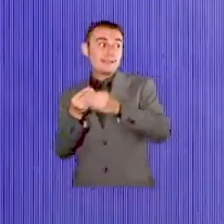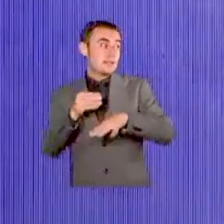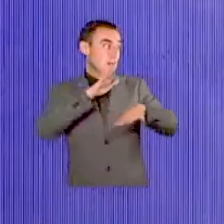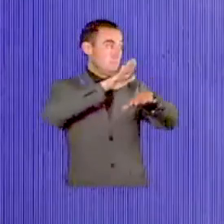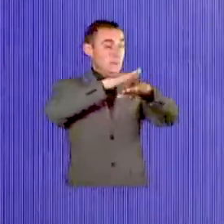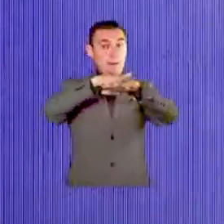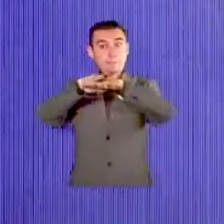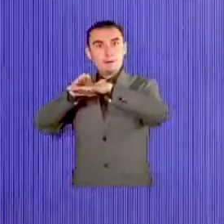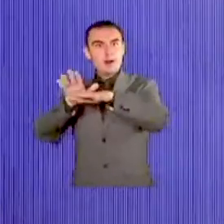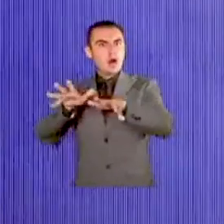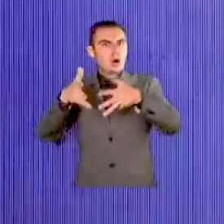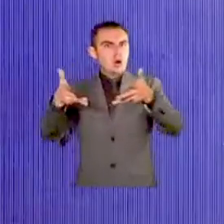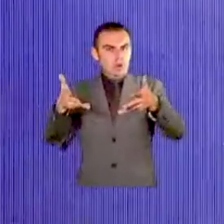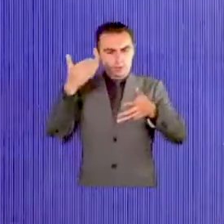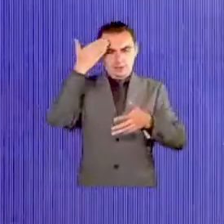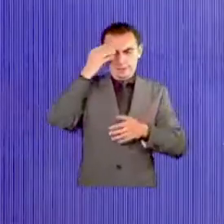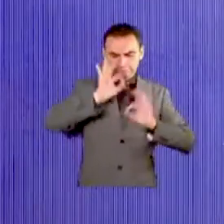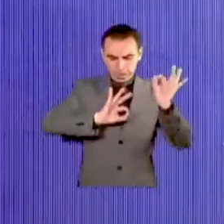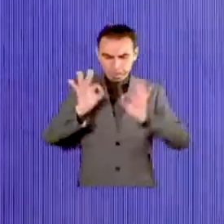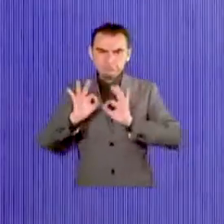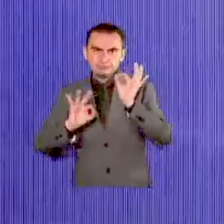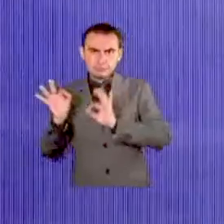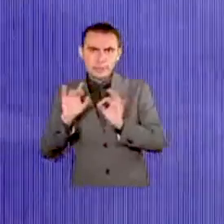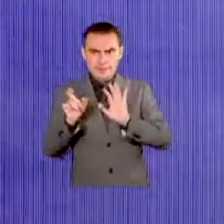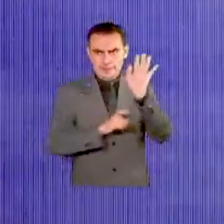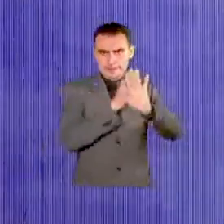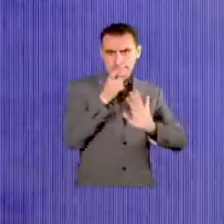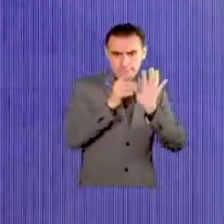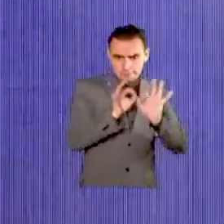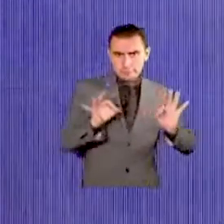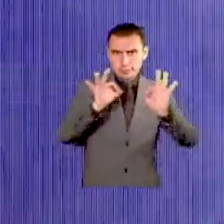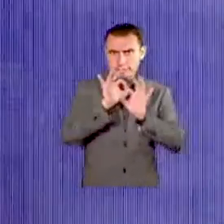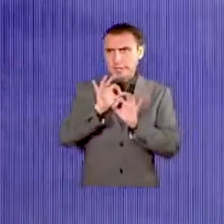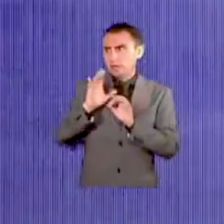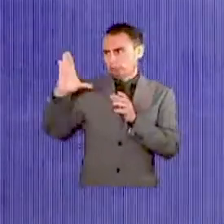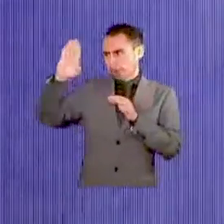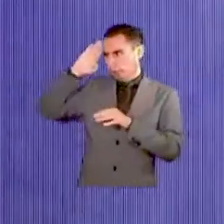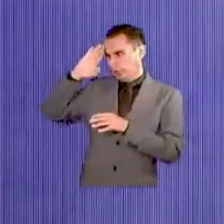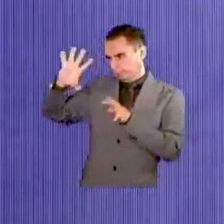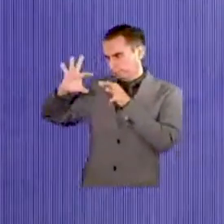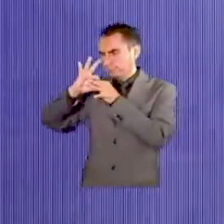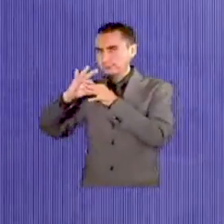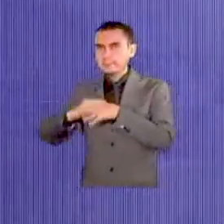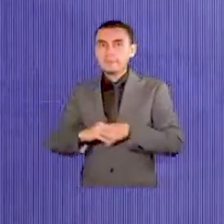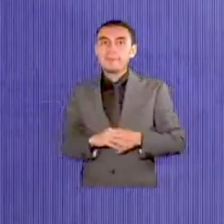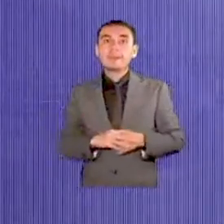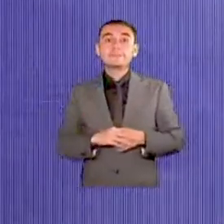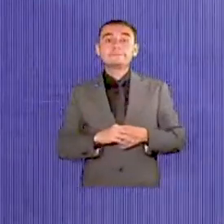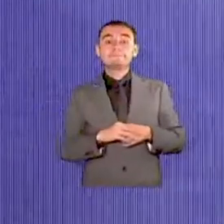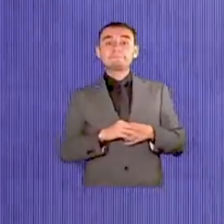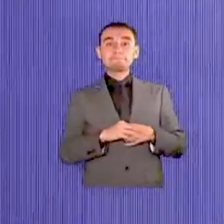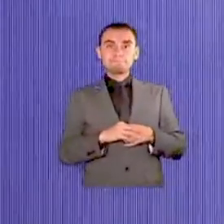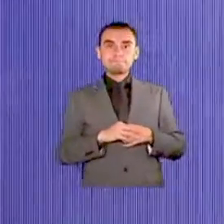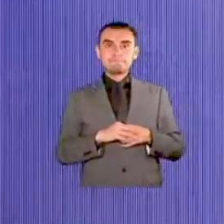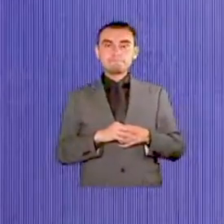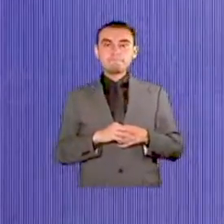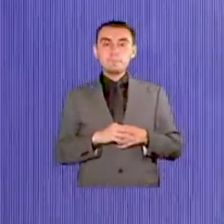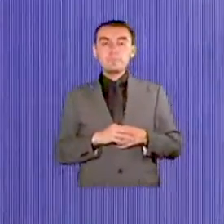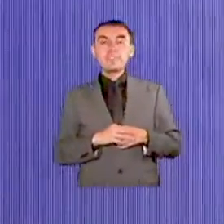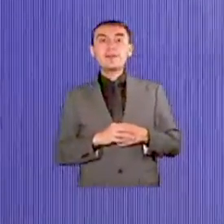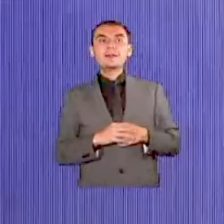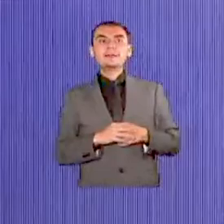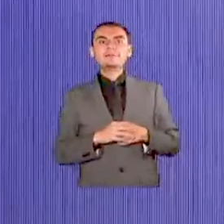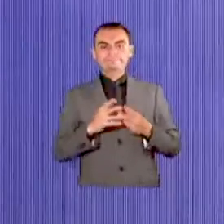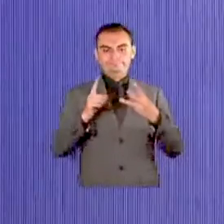instancias correspondientes en una coordinación muy importante con la Policía Nacional. En el momento concomitante, por